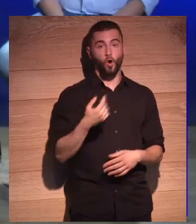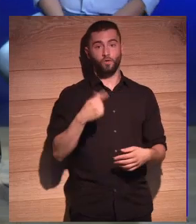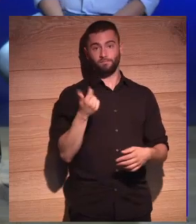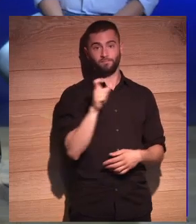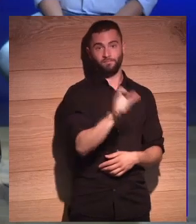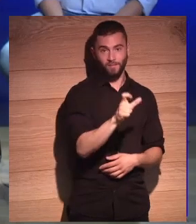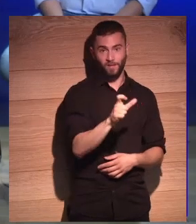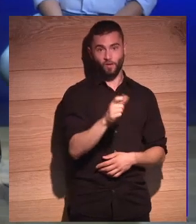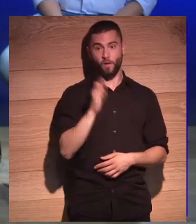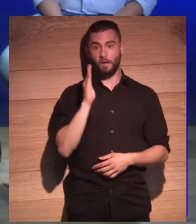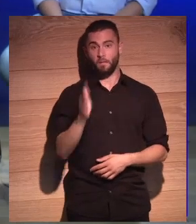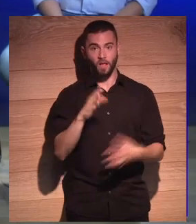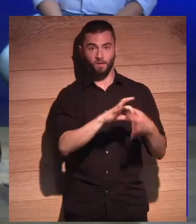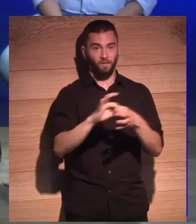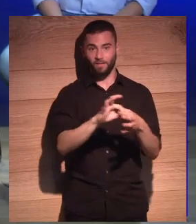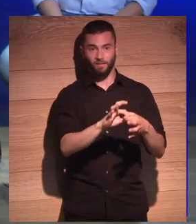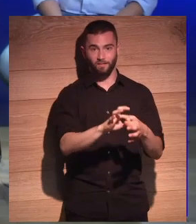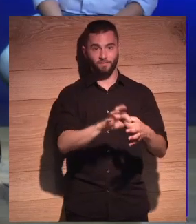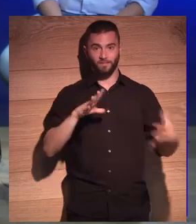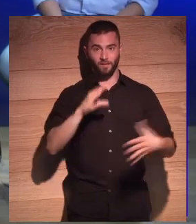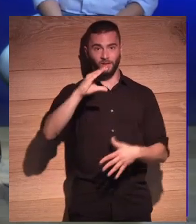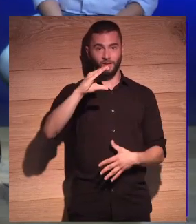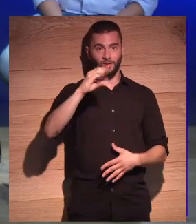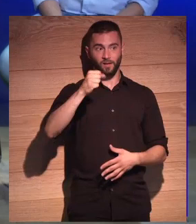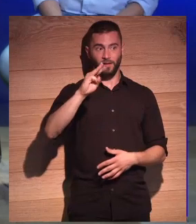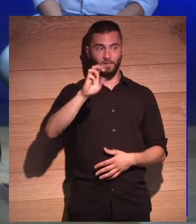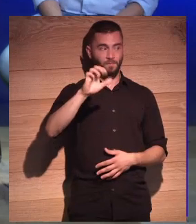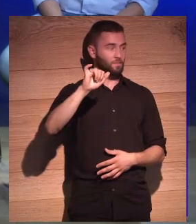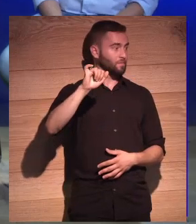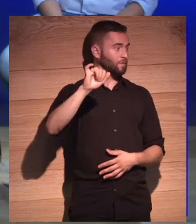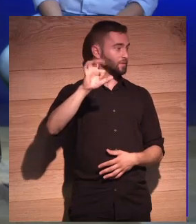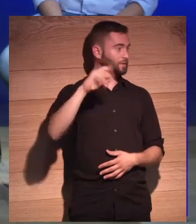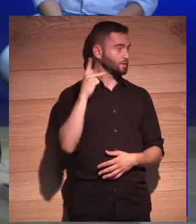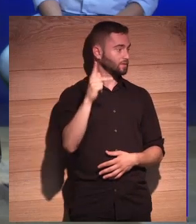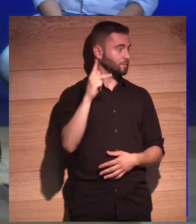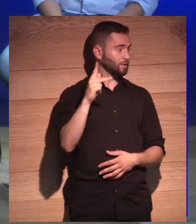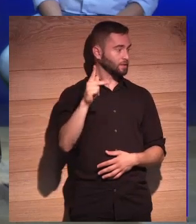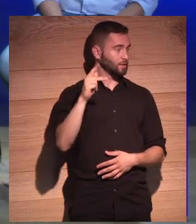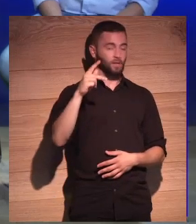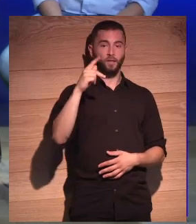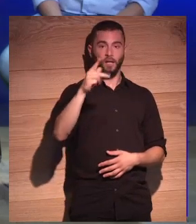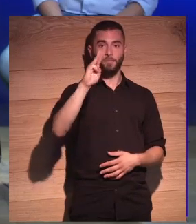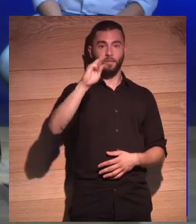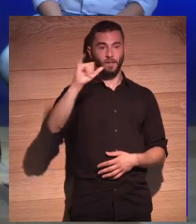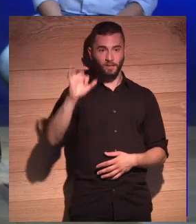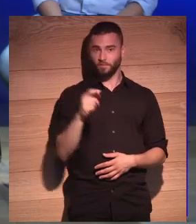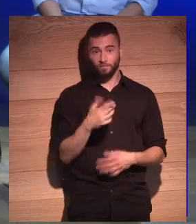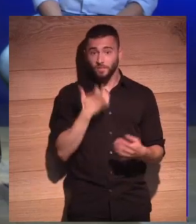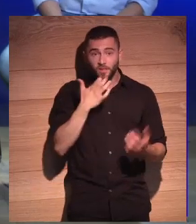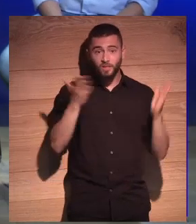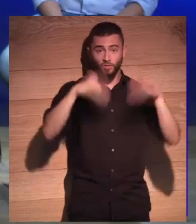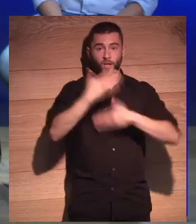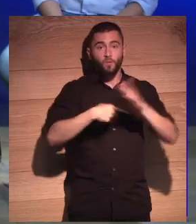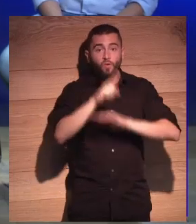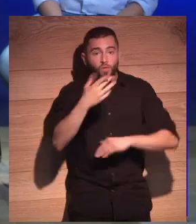coste-impacto, no hay. ¿Por qué? Porque no hay KPIs. Si no hay KPIs, no hay indicadores, no se sigue. Si no se sigue, no sabes la evolución. Si no sabes la evolución, ¿cuál